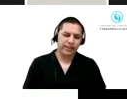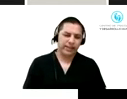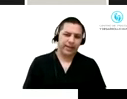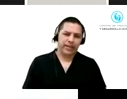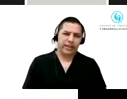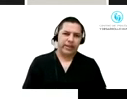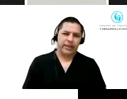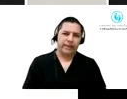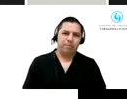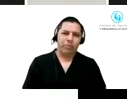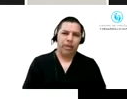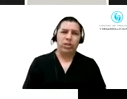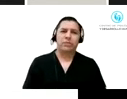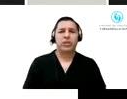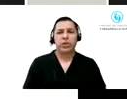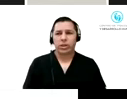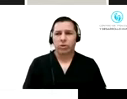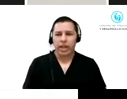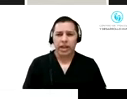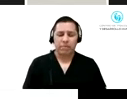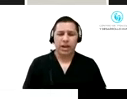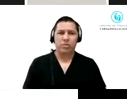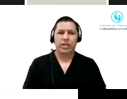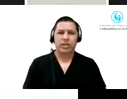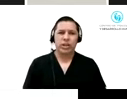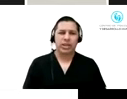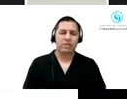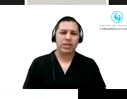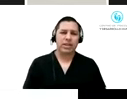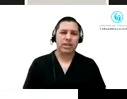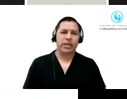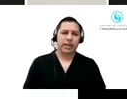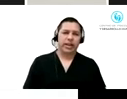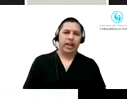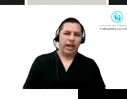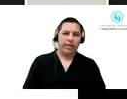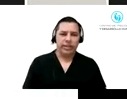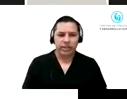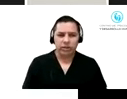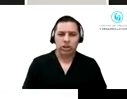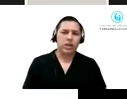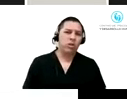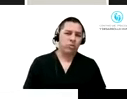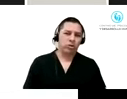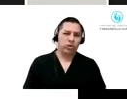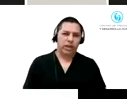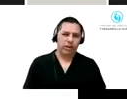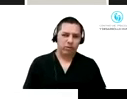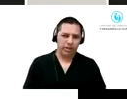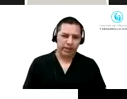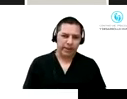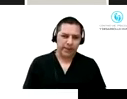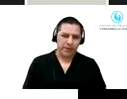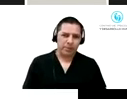confianza. En un espacio de seguridad para conversar sobre temas que a veces no tenemos la oportunidad